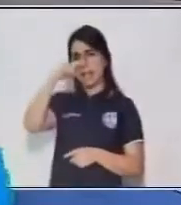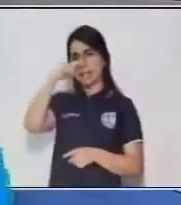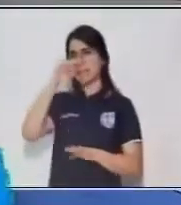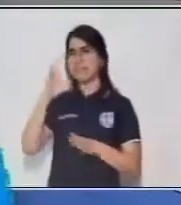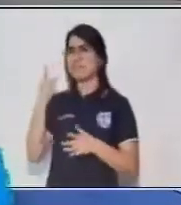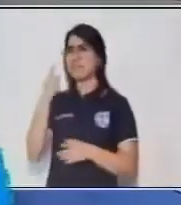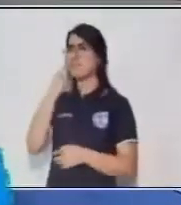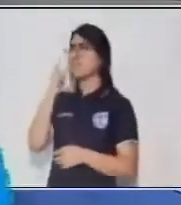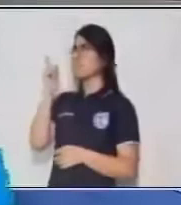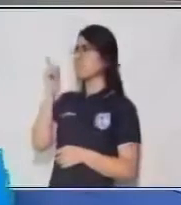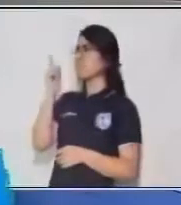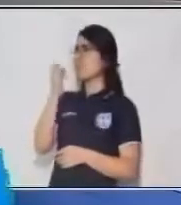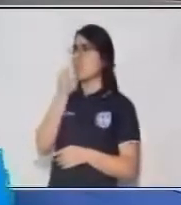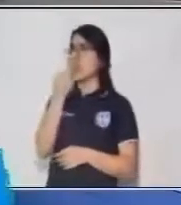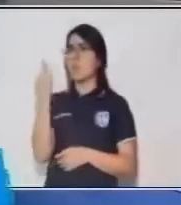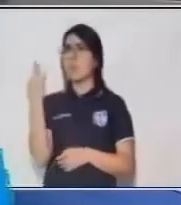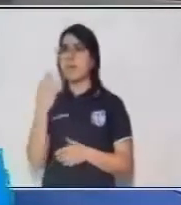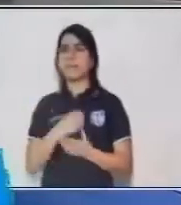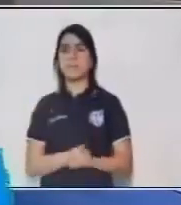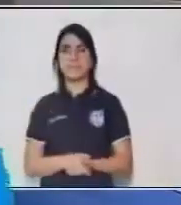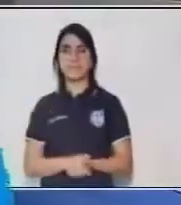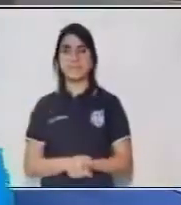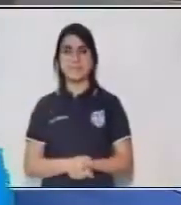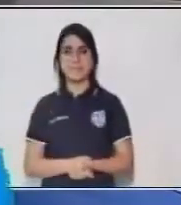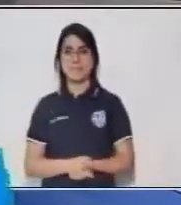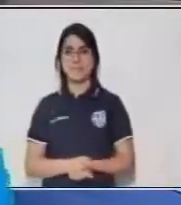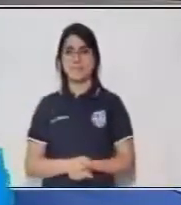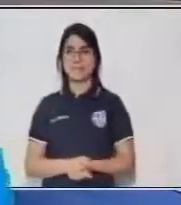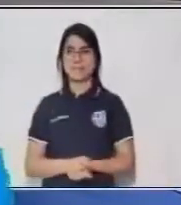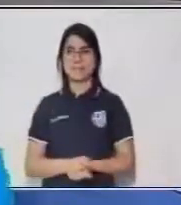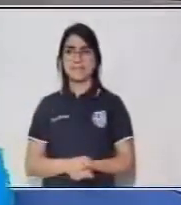2.718281828. Perdón, aquí puse un 2, aquí es 1.